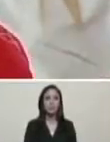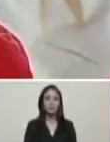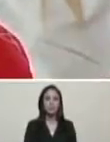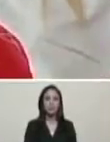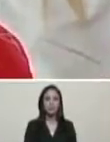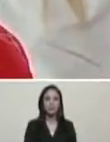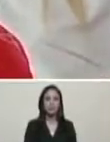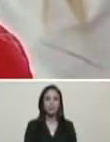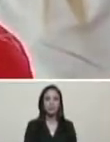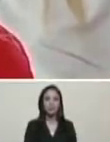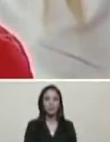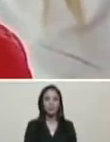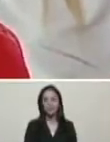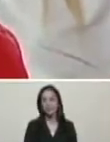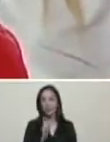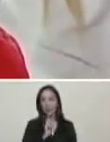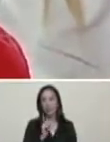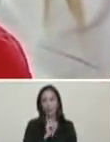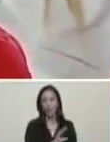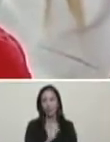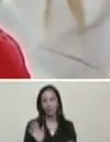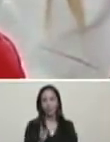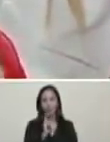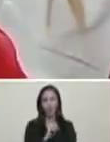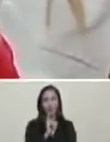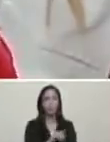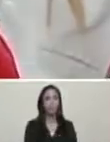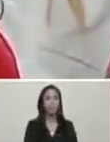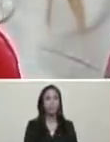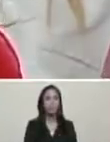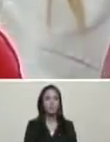Como dice el conde Guacha, mentira, mentira, mentira.